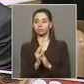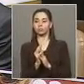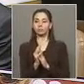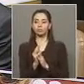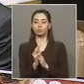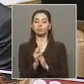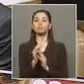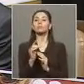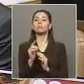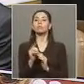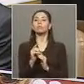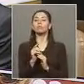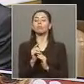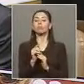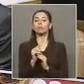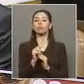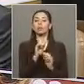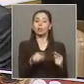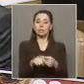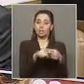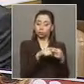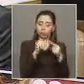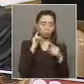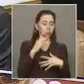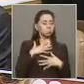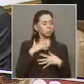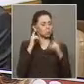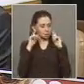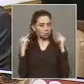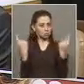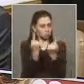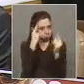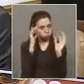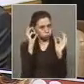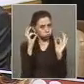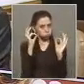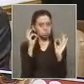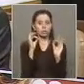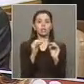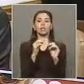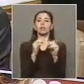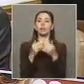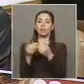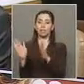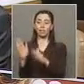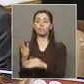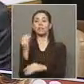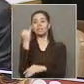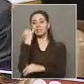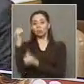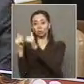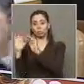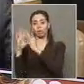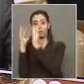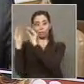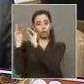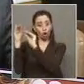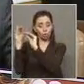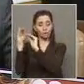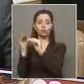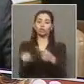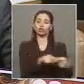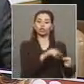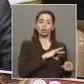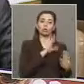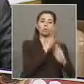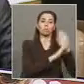Y por lo tanto, ha actuado con mucho sentido común. A pesar de tener la libertad de formarla en los institutos profesionales, la sociedad chilena ha seguido protegiendo